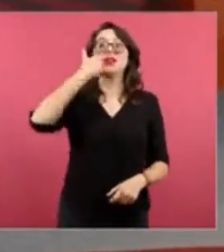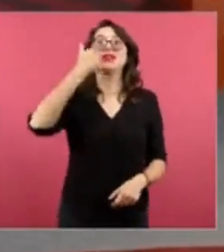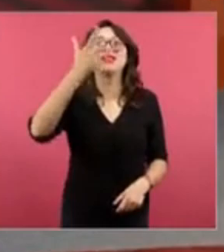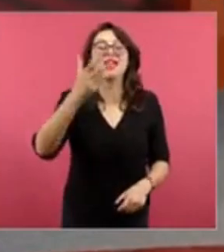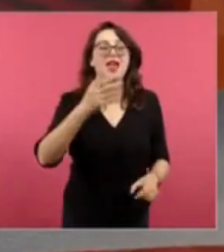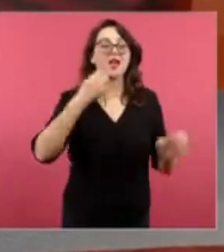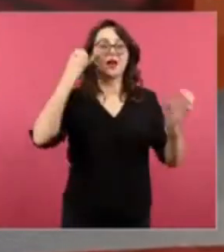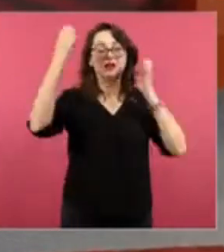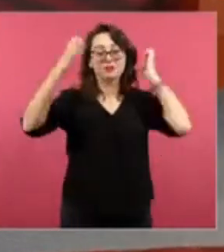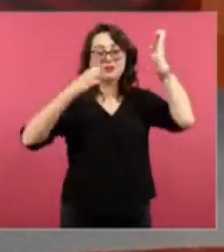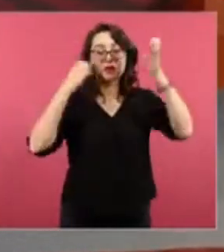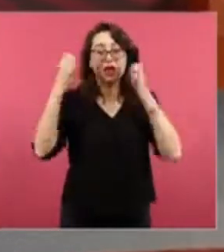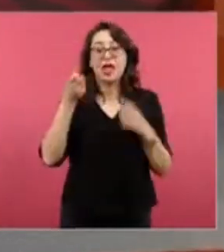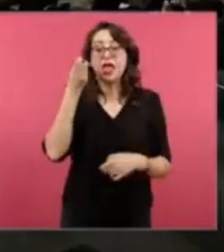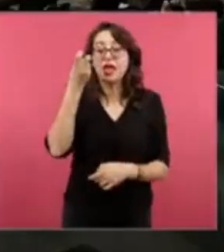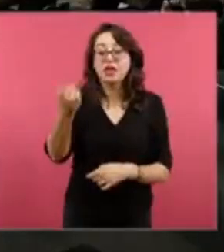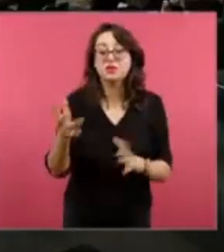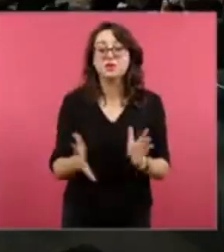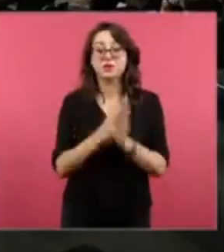proyecto.